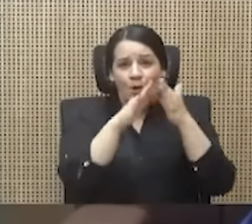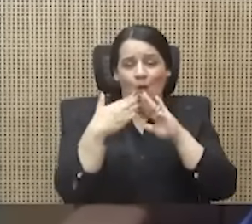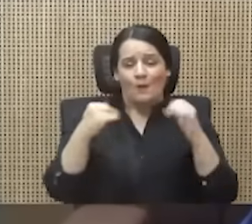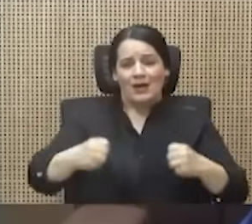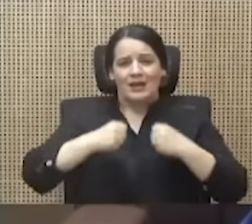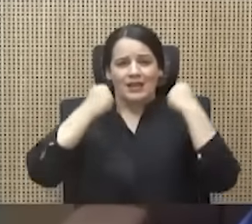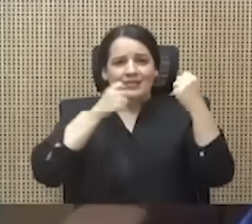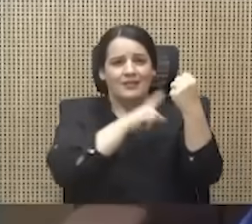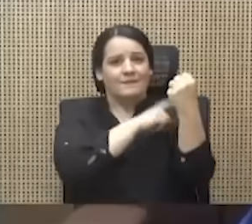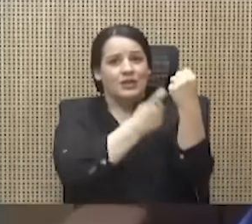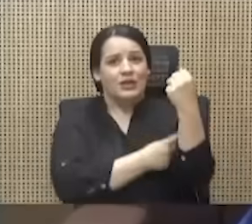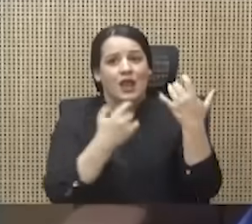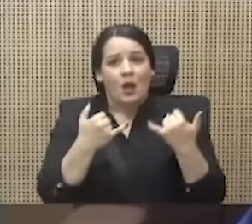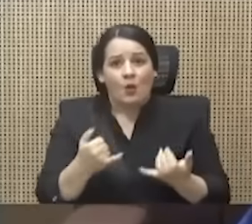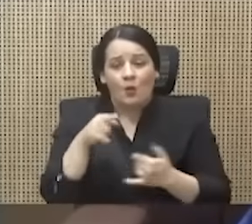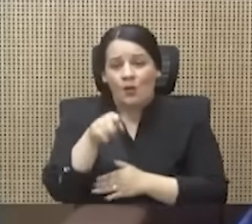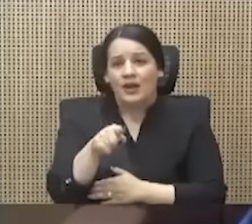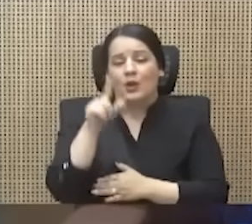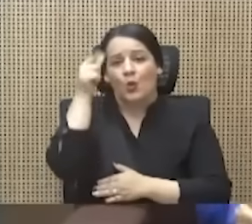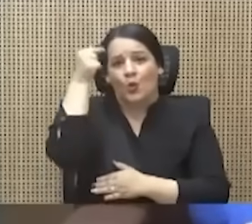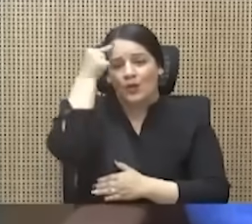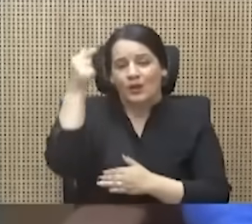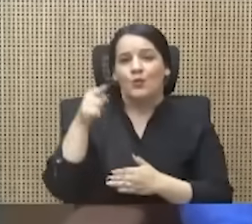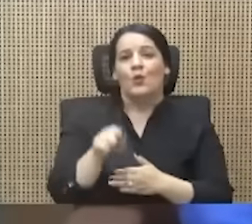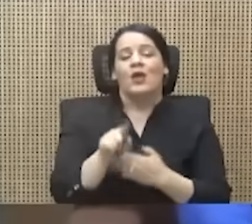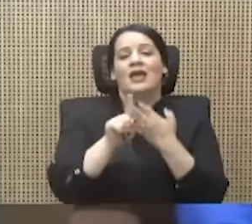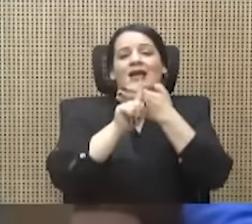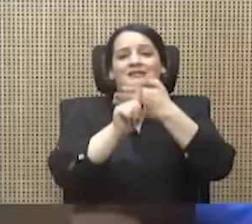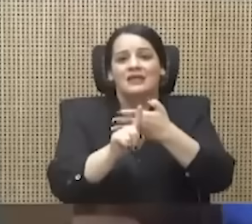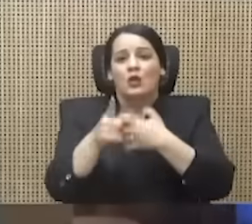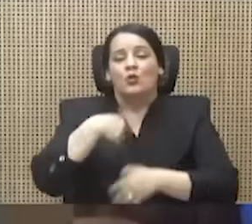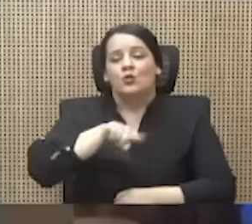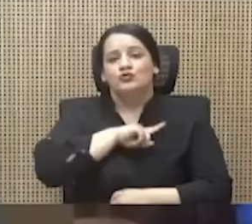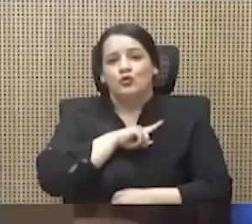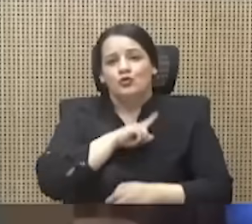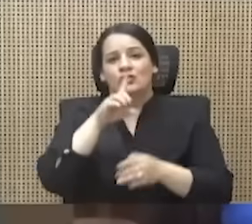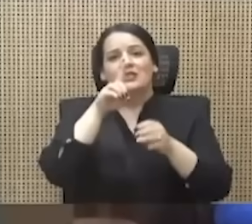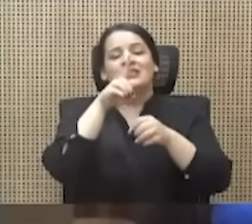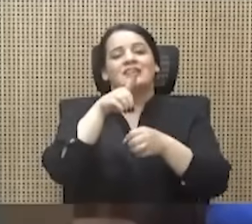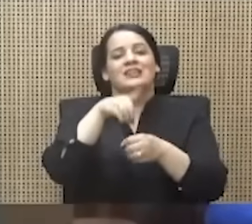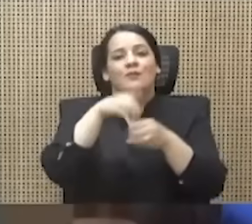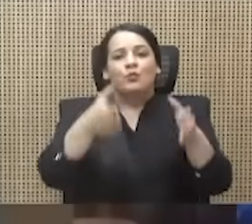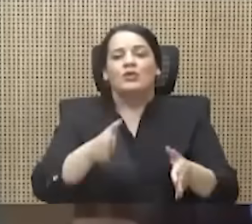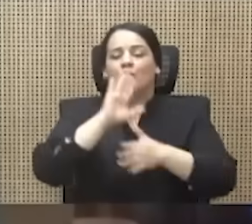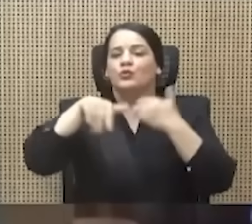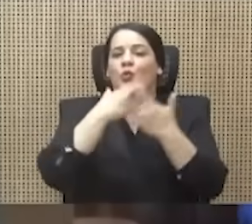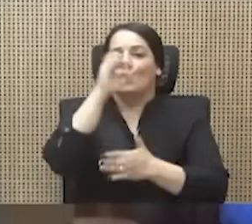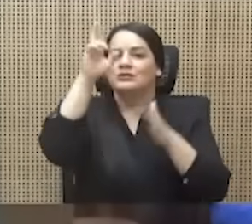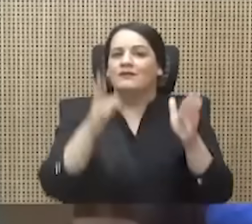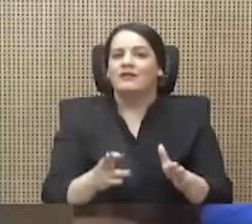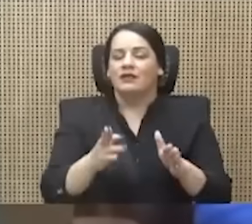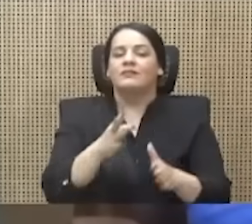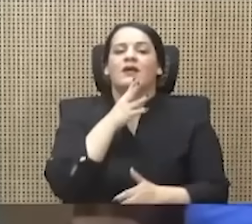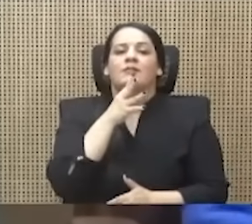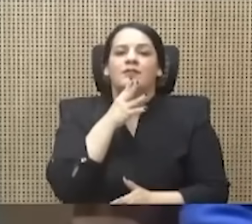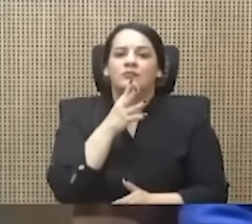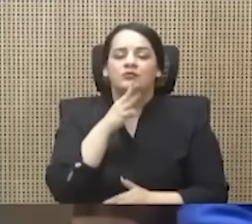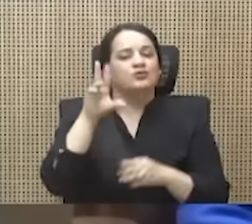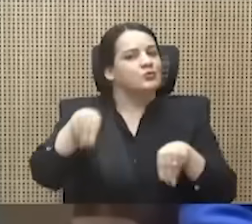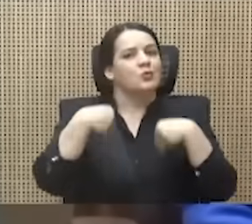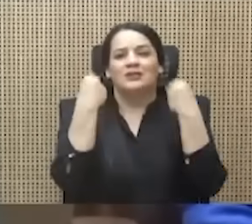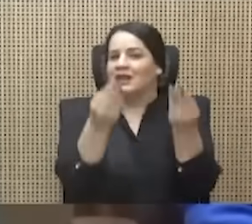la hora de que tanto en el gobierno, la Cancillería, nosotros los diputados y en todo Costa Rica, alcemos la voz y no entreguemos nuestra